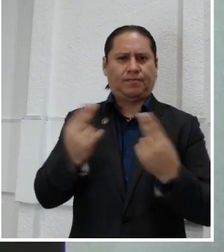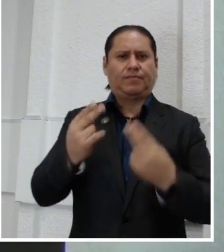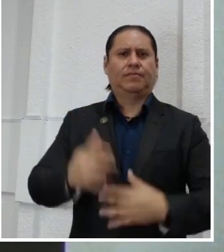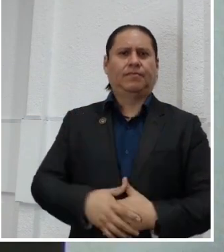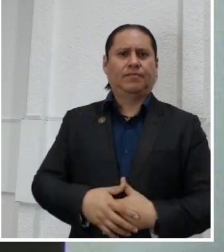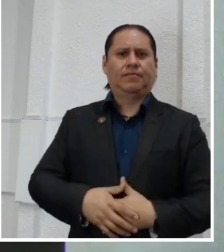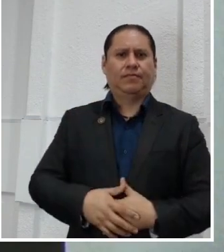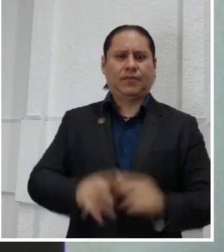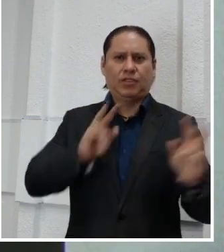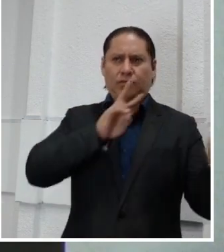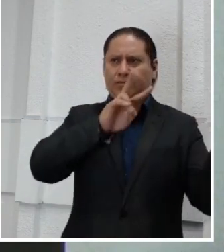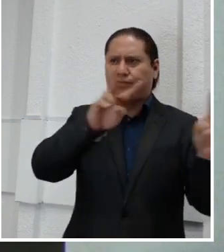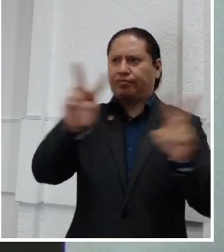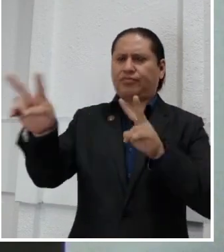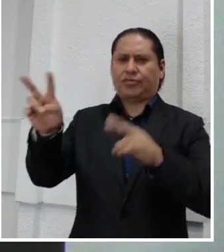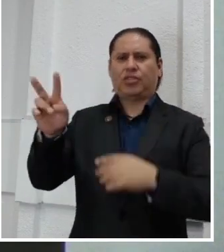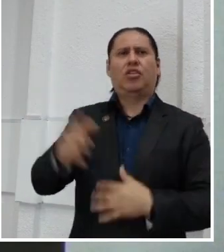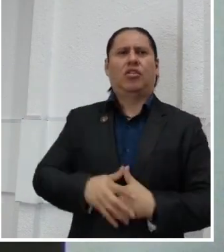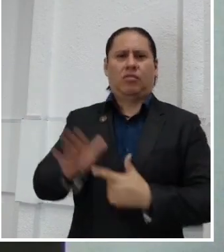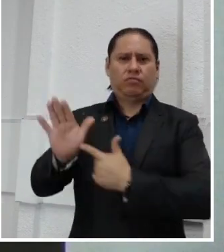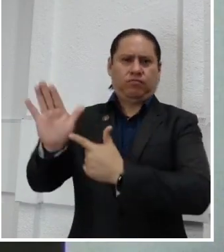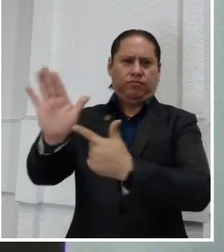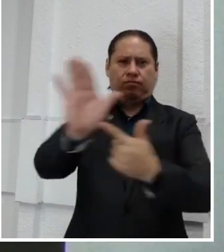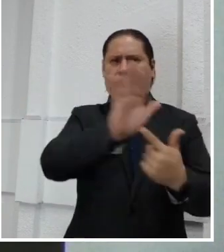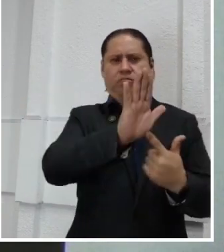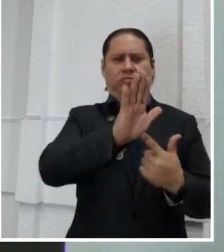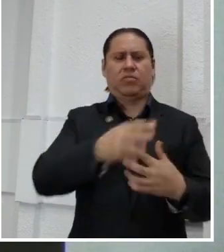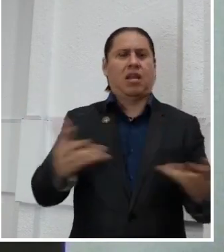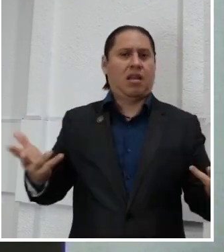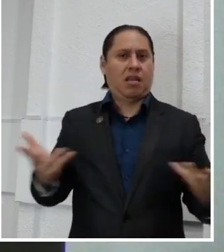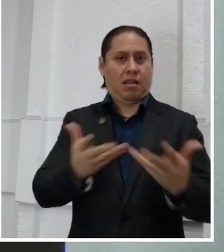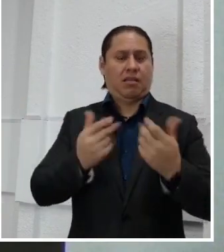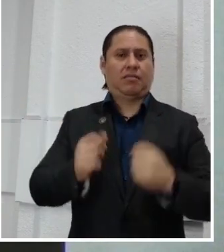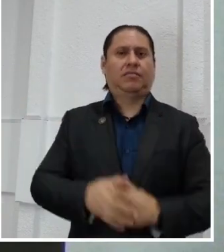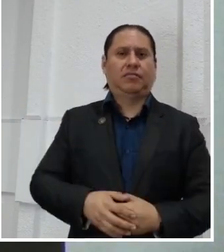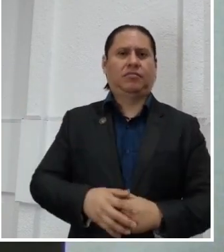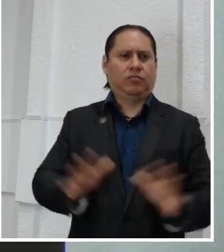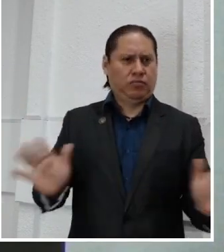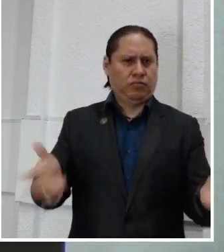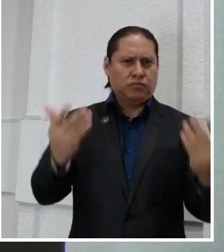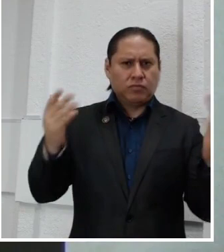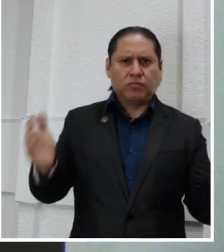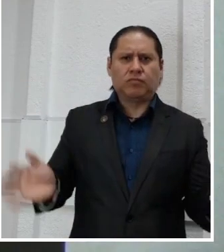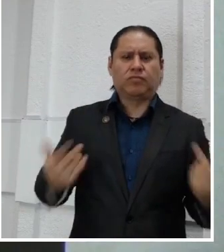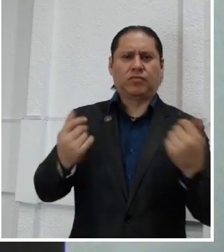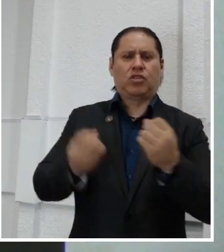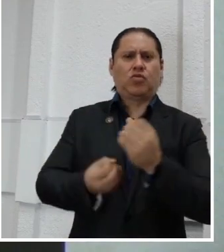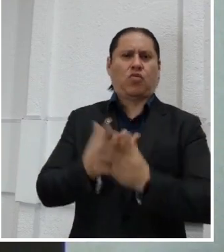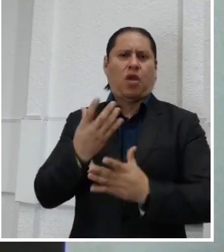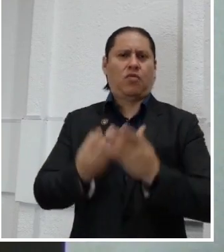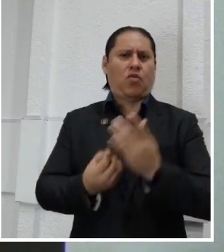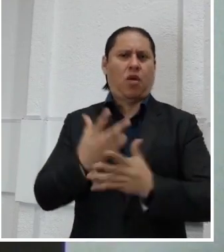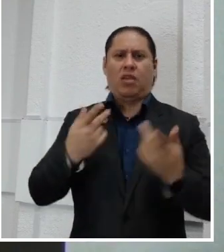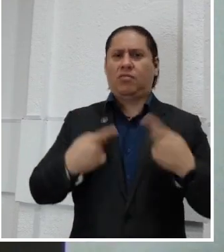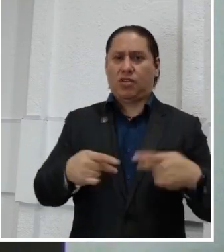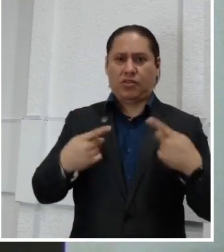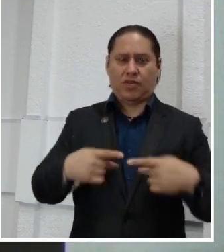de visibilizar y dar a conocer su obra, para que siga motivando e inspirando a nuevas